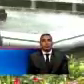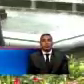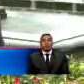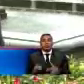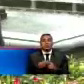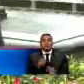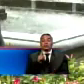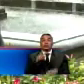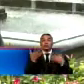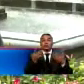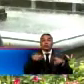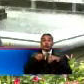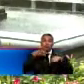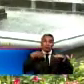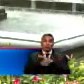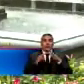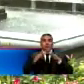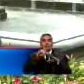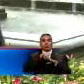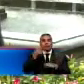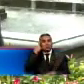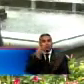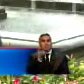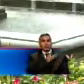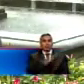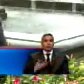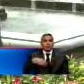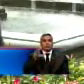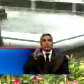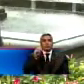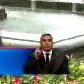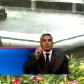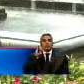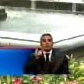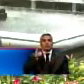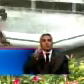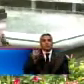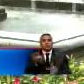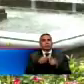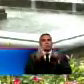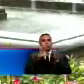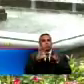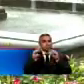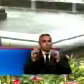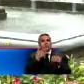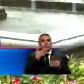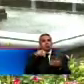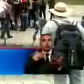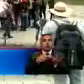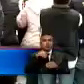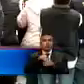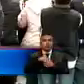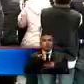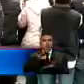Este fue justamente el ingreso aquí al Palacio de Carondelet del presidente de la CONAIE. Pero en imágenes vamos a contar un poco cómo se dio de su llegada aquí